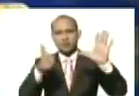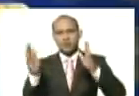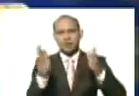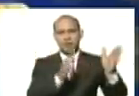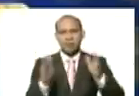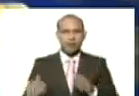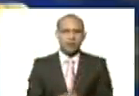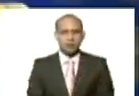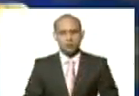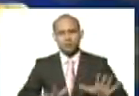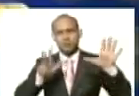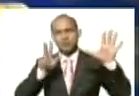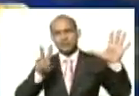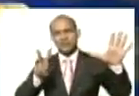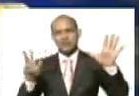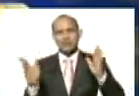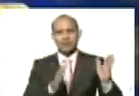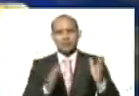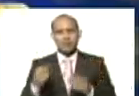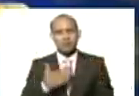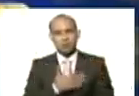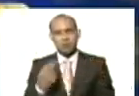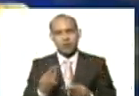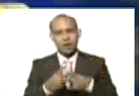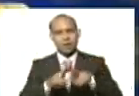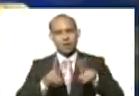tu señal, 7 de marzo. ¿Queremos paz?